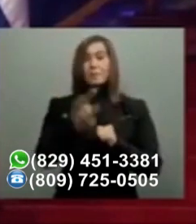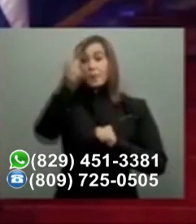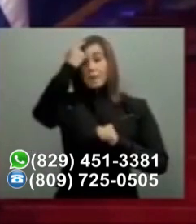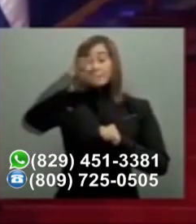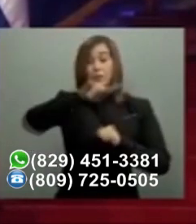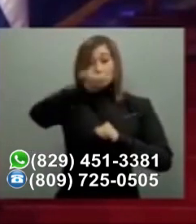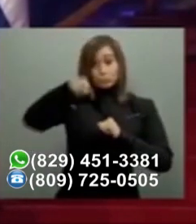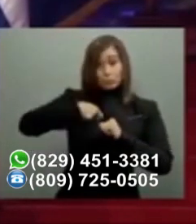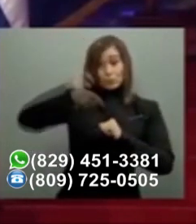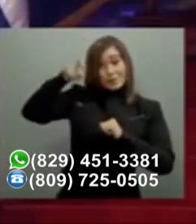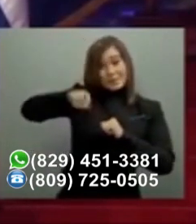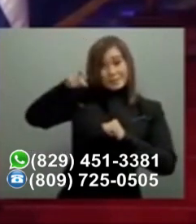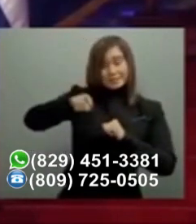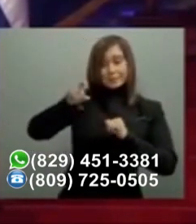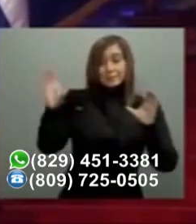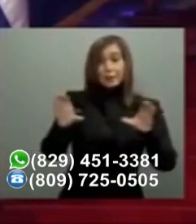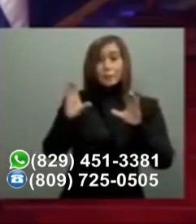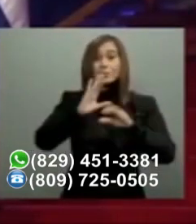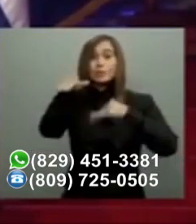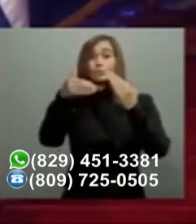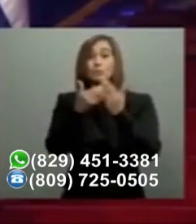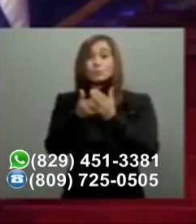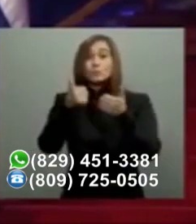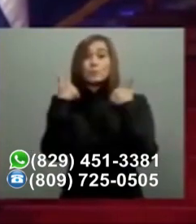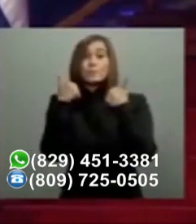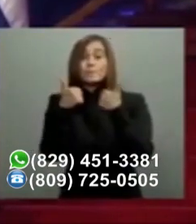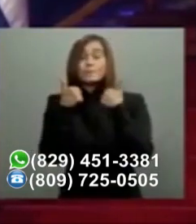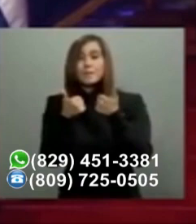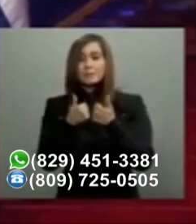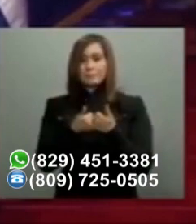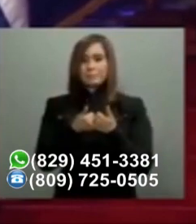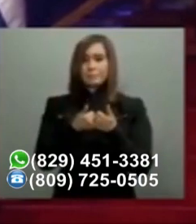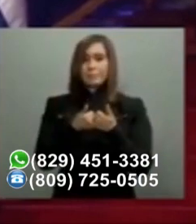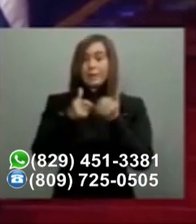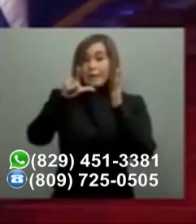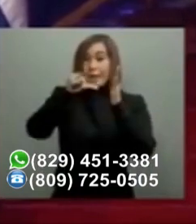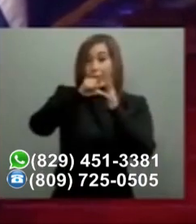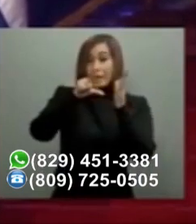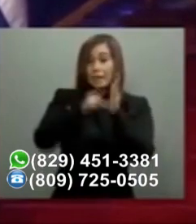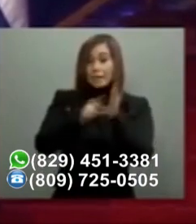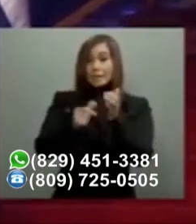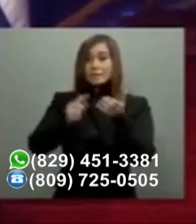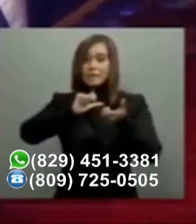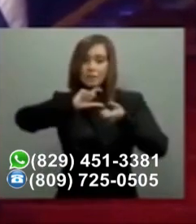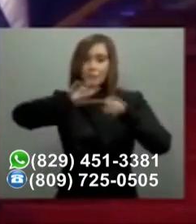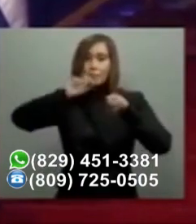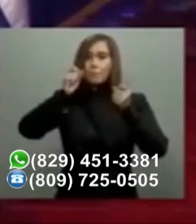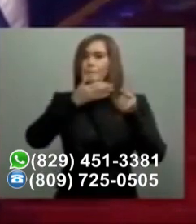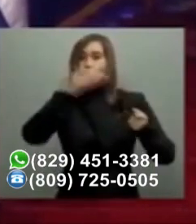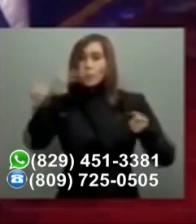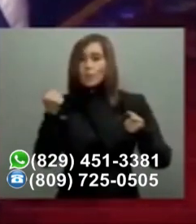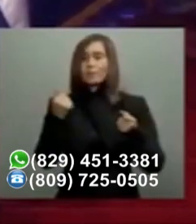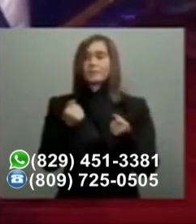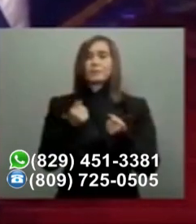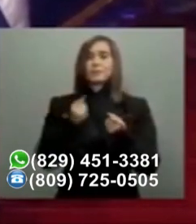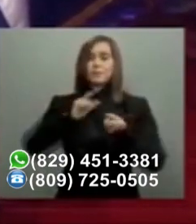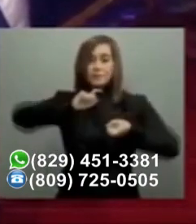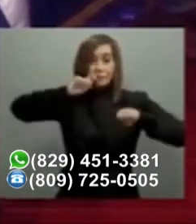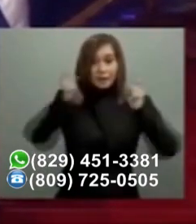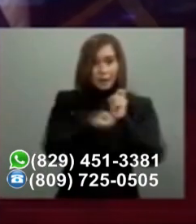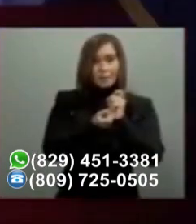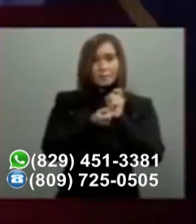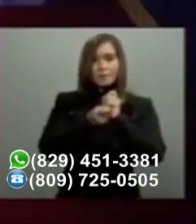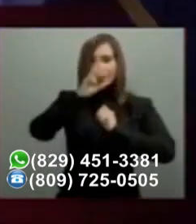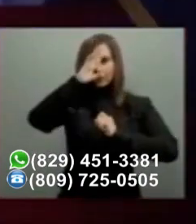de la comunicación del poder ejecutivo es el sistema de comunicación gubernamental ssg a